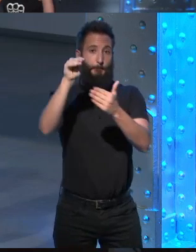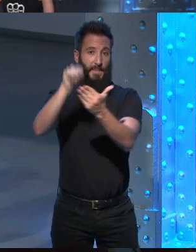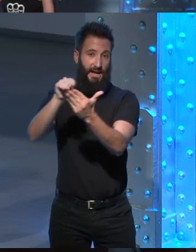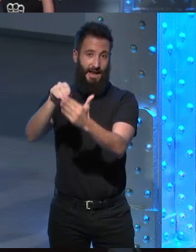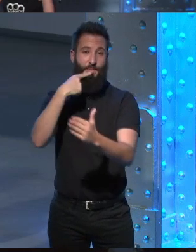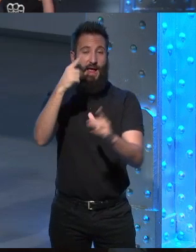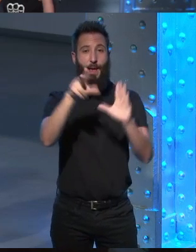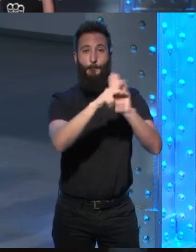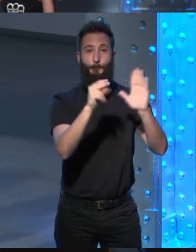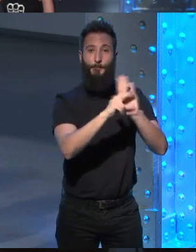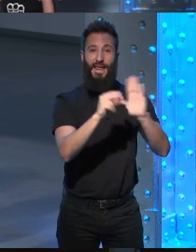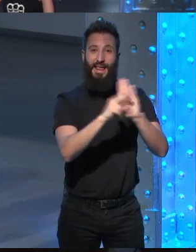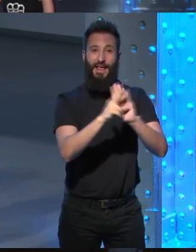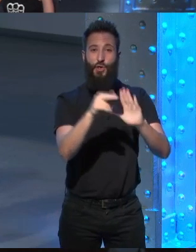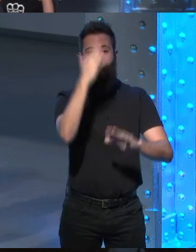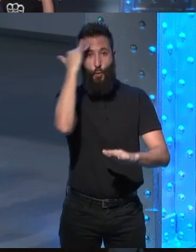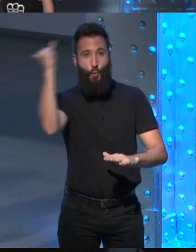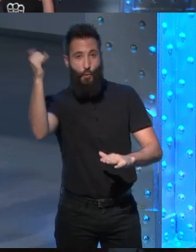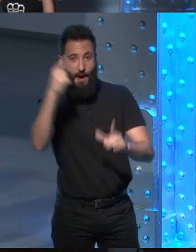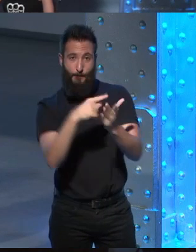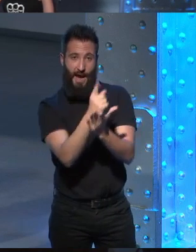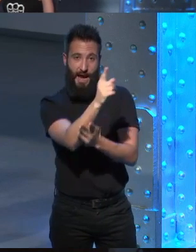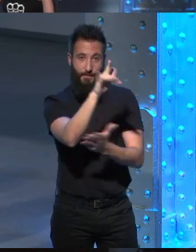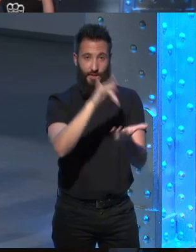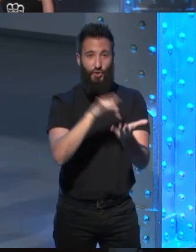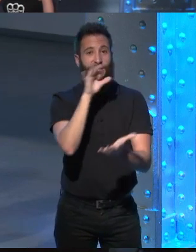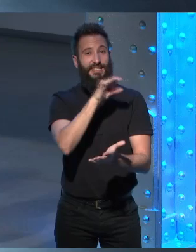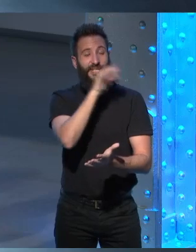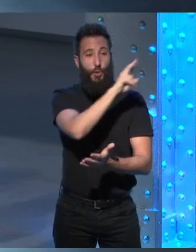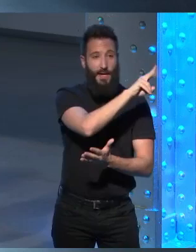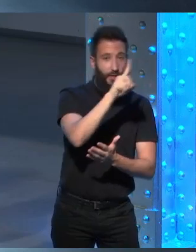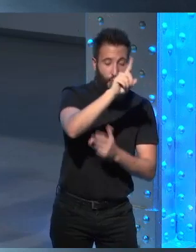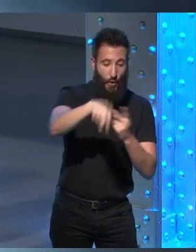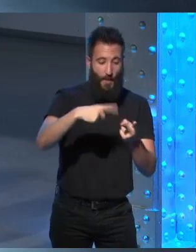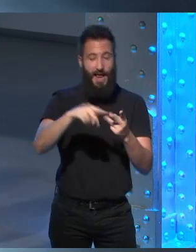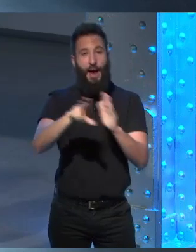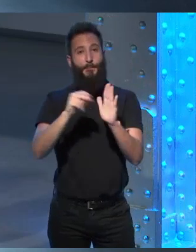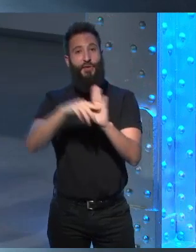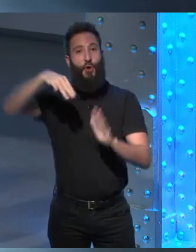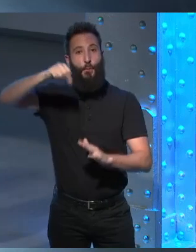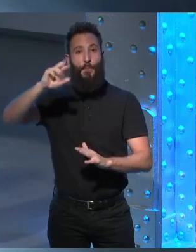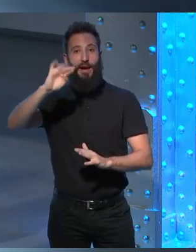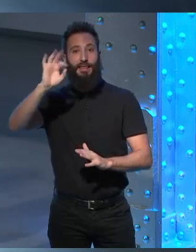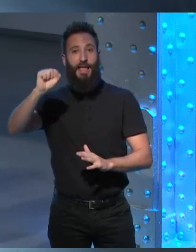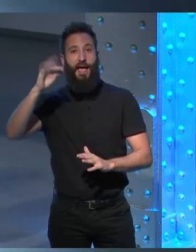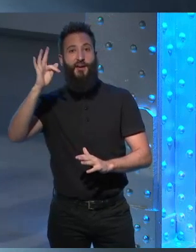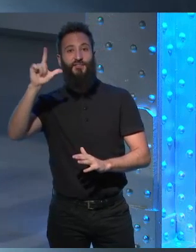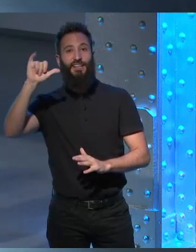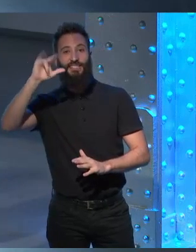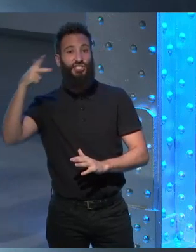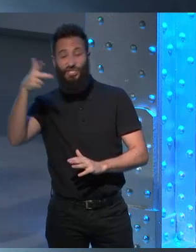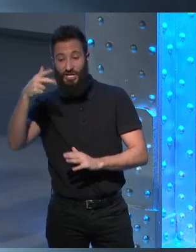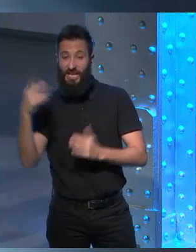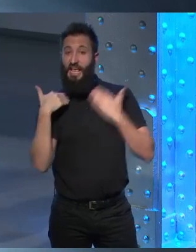YMAPS, entrar en el orden mundial del siglo XXI y ver los vídeos de Marta Flitsch y así ya está uno perfectamente documentado.